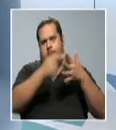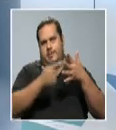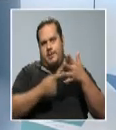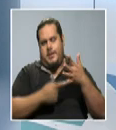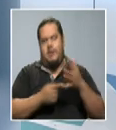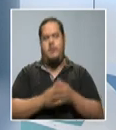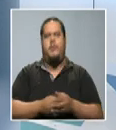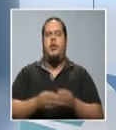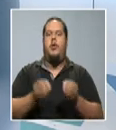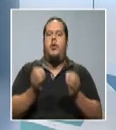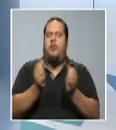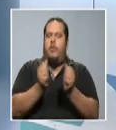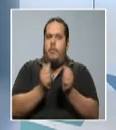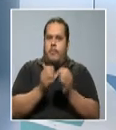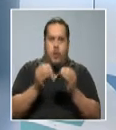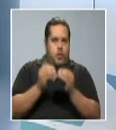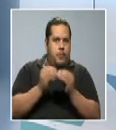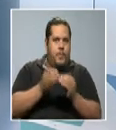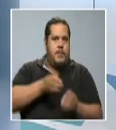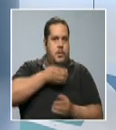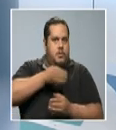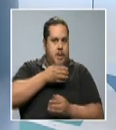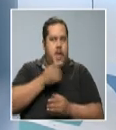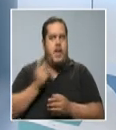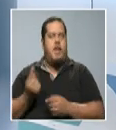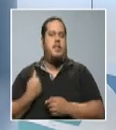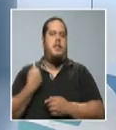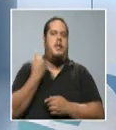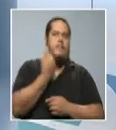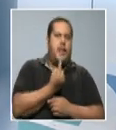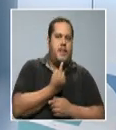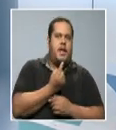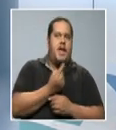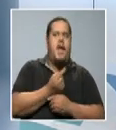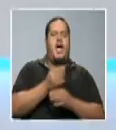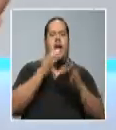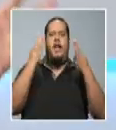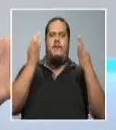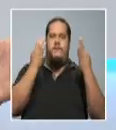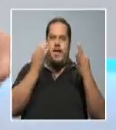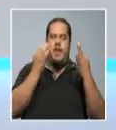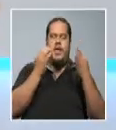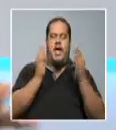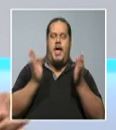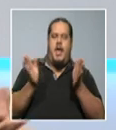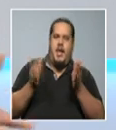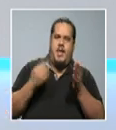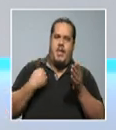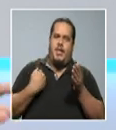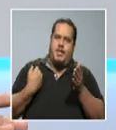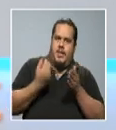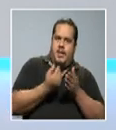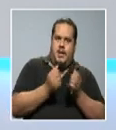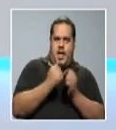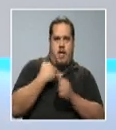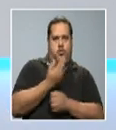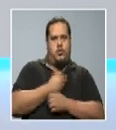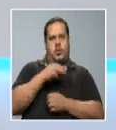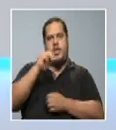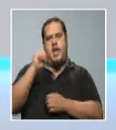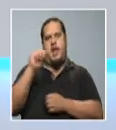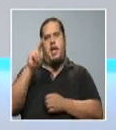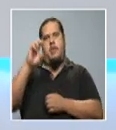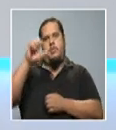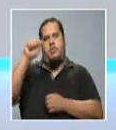que se acerquen a nuestras oficinas, sea en el stand de Expo Construcción o en cualquiera de nuestras oficinas, si no desean